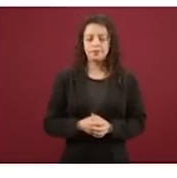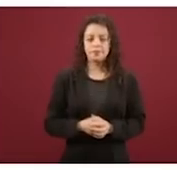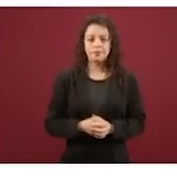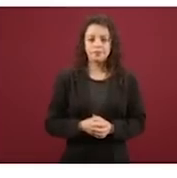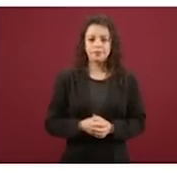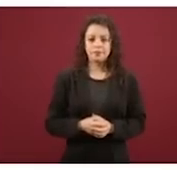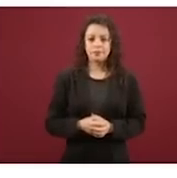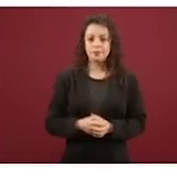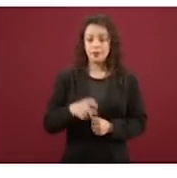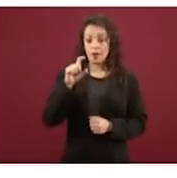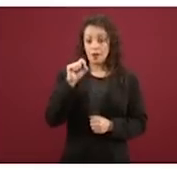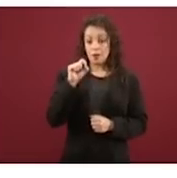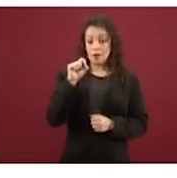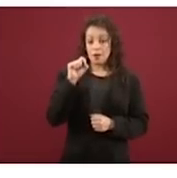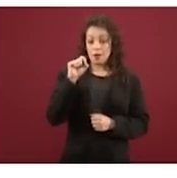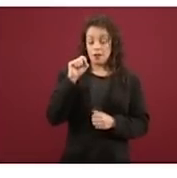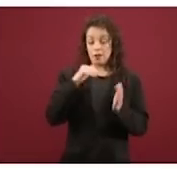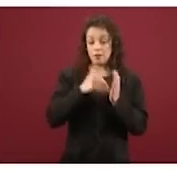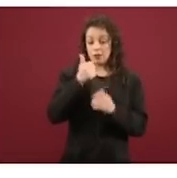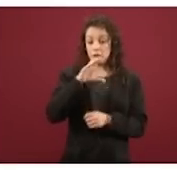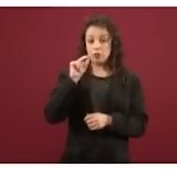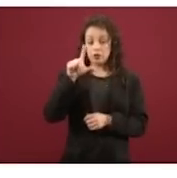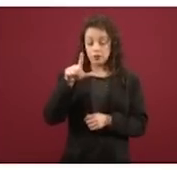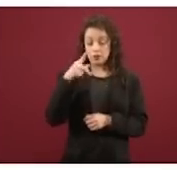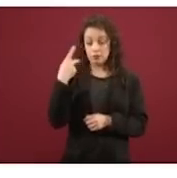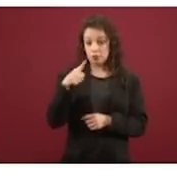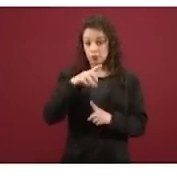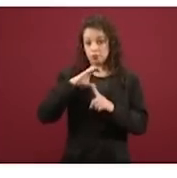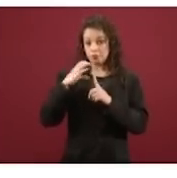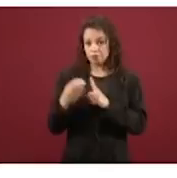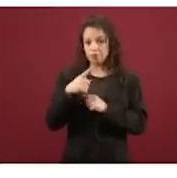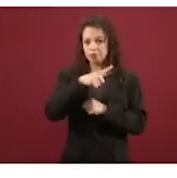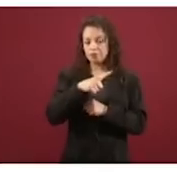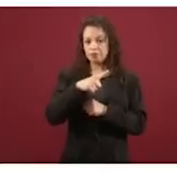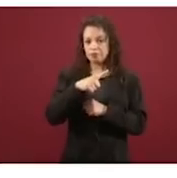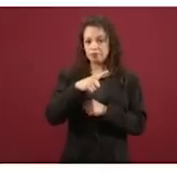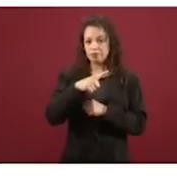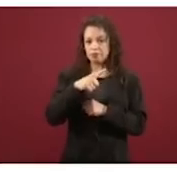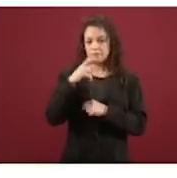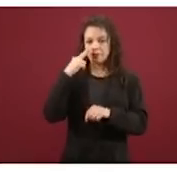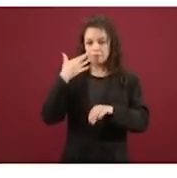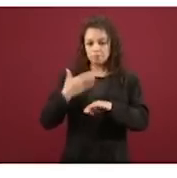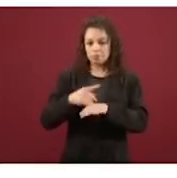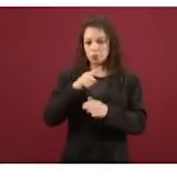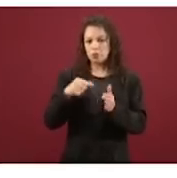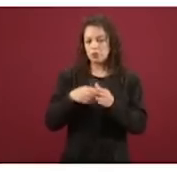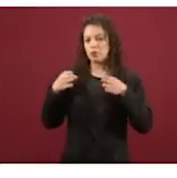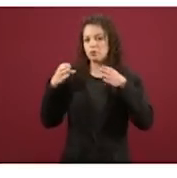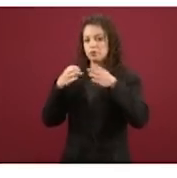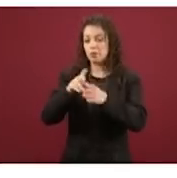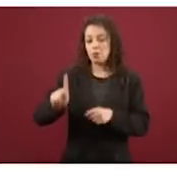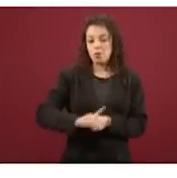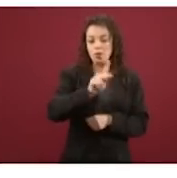que 20.687 comités corresponden a escuelas ubicadas en comunidades y pueblos